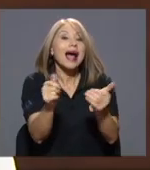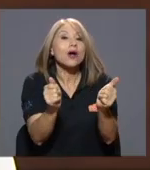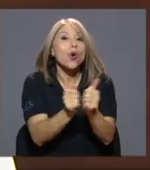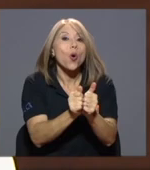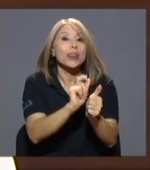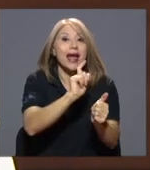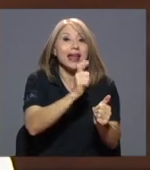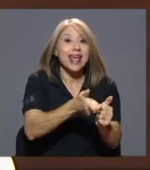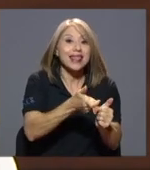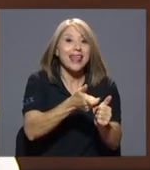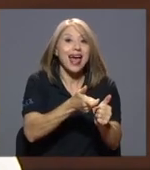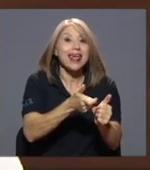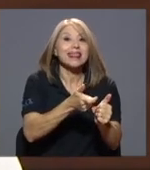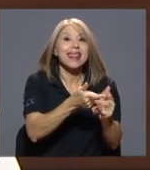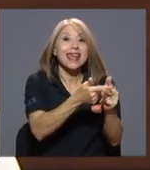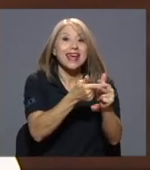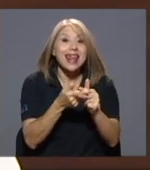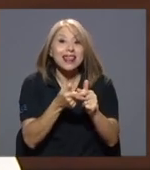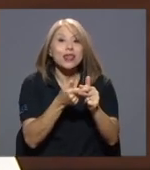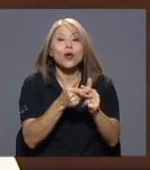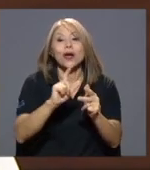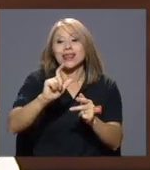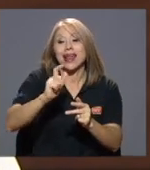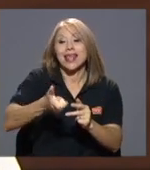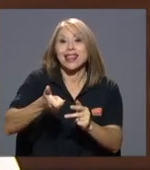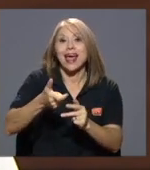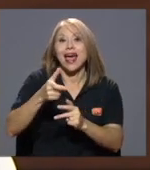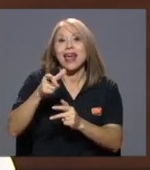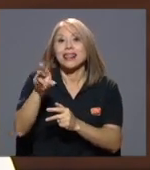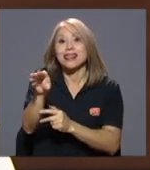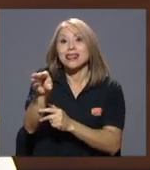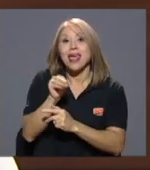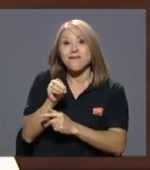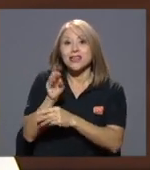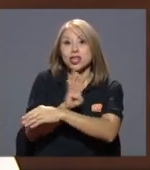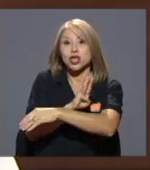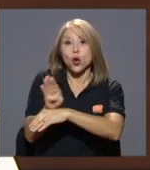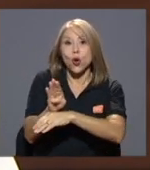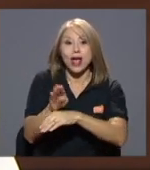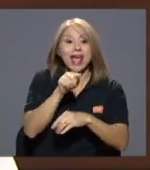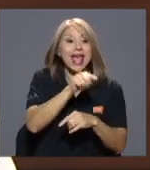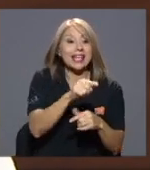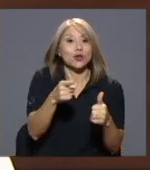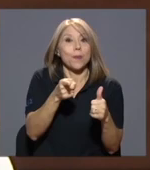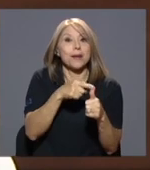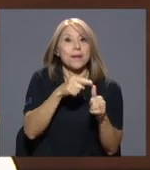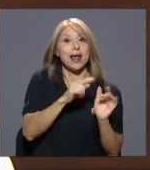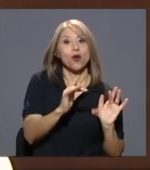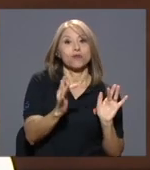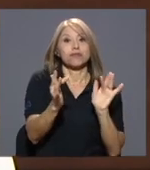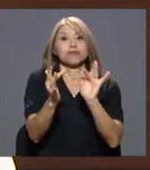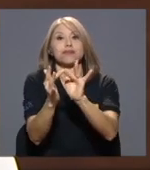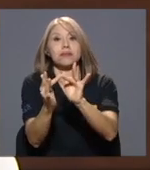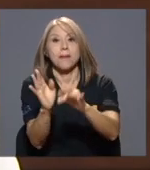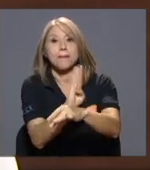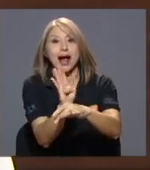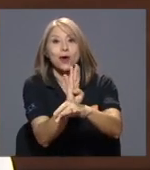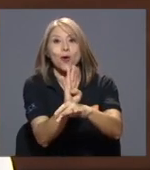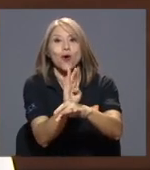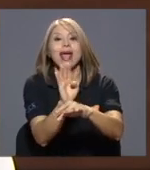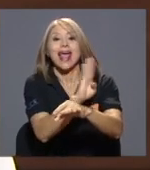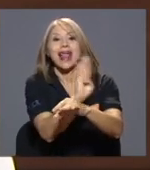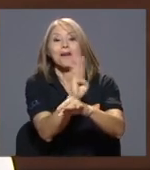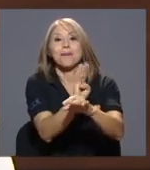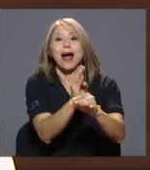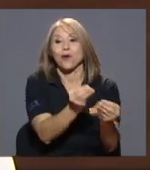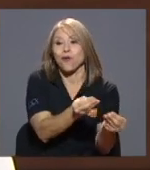débito, entonces eso va al banco primero y el banco luego tiene que darle ese dinero al comercio. Lo que pasa es que no le